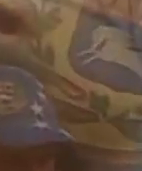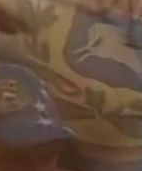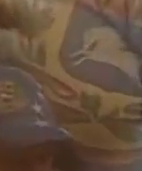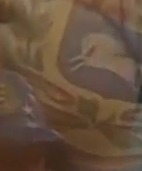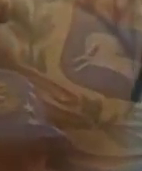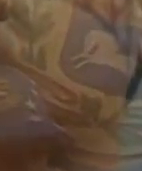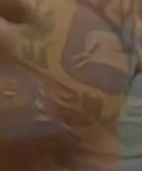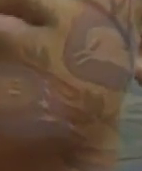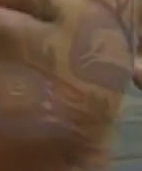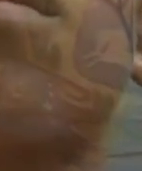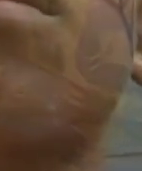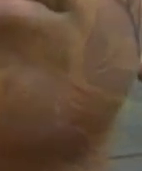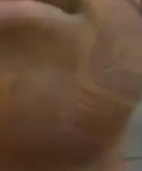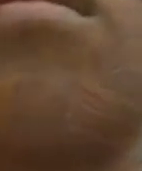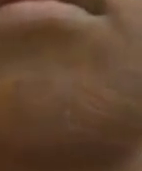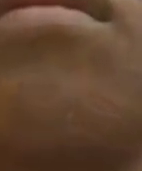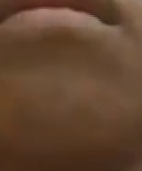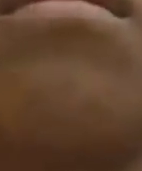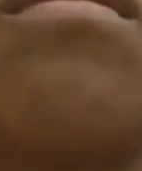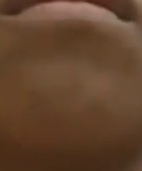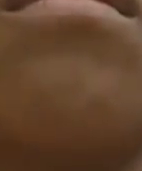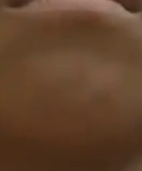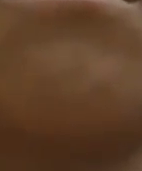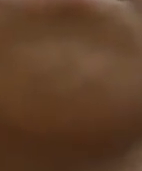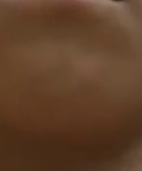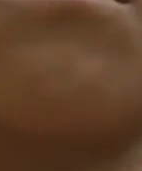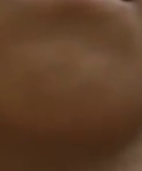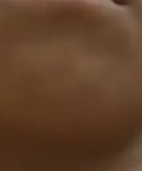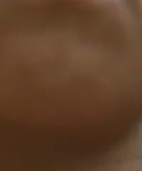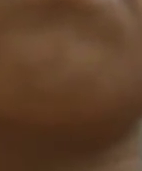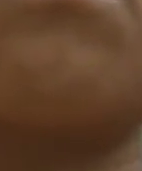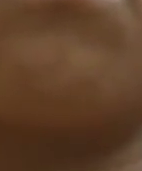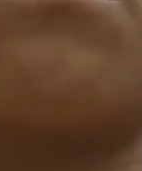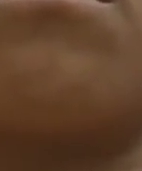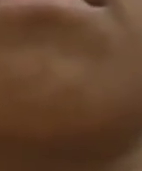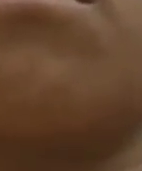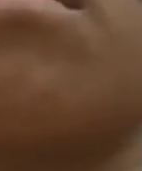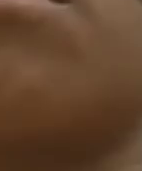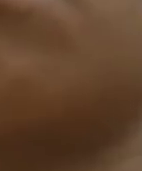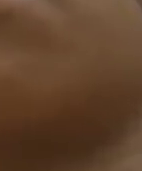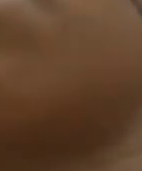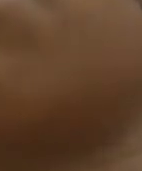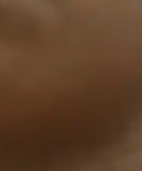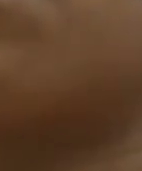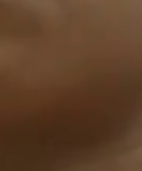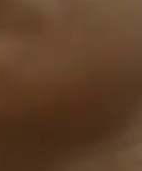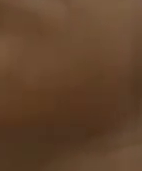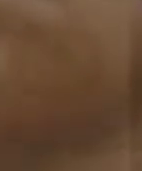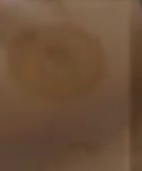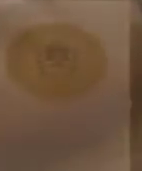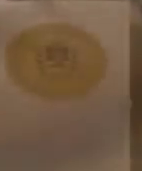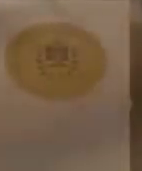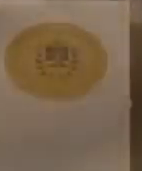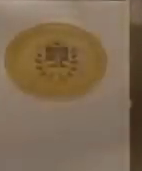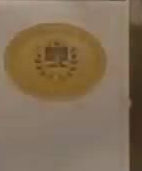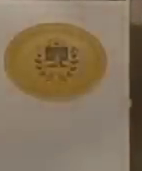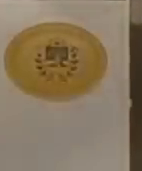Rocio, Fernando Peñalver, Santiago Amarillo, entre otros grandes ilustres de nuestra historia.